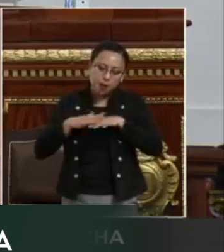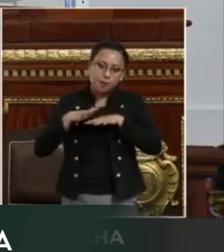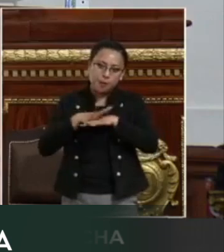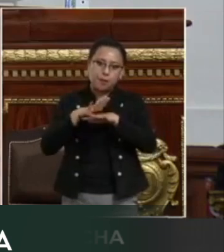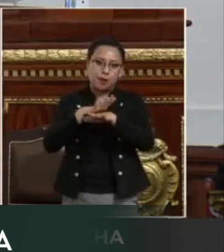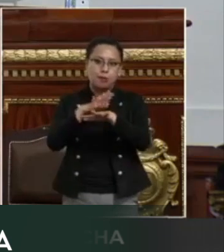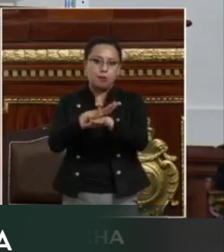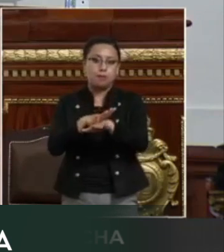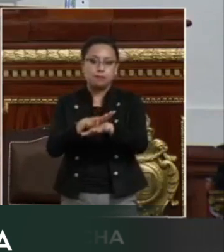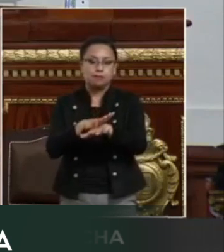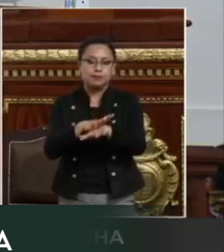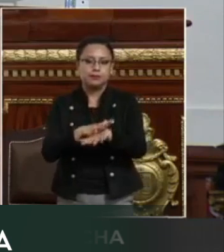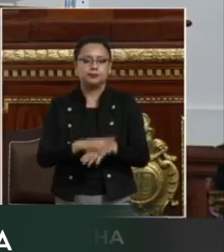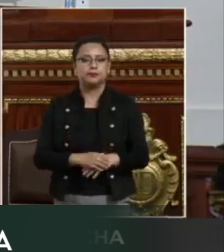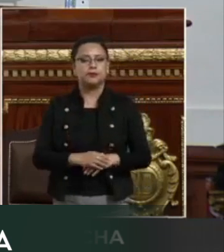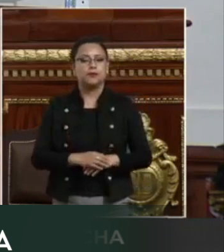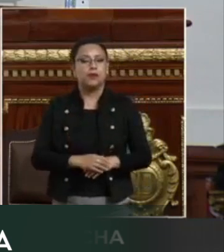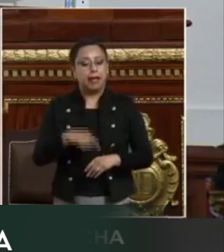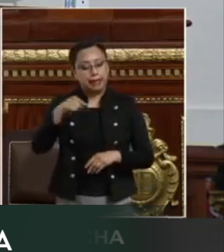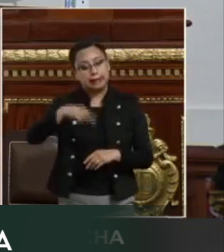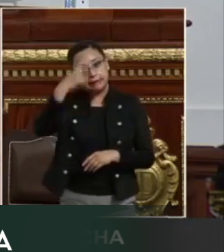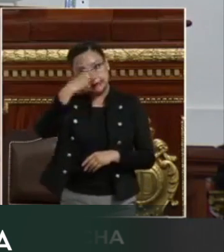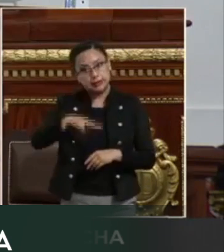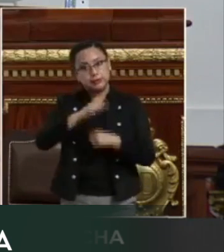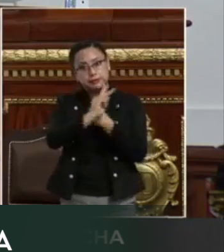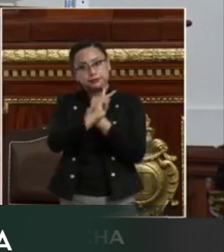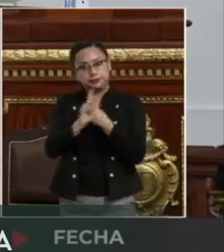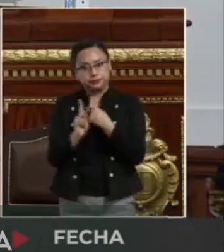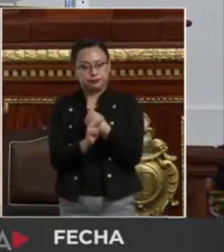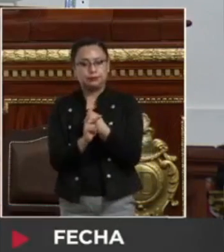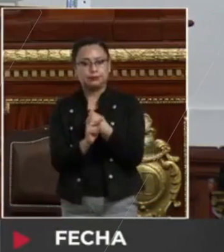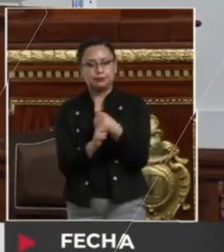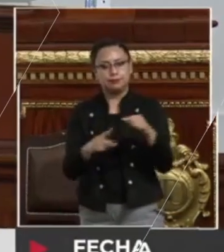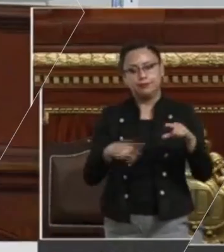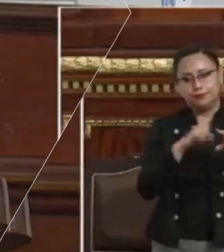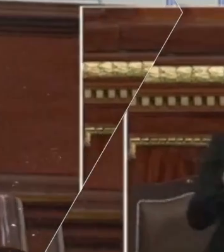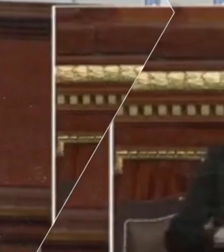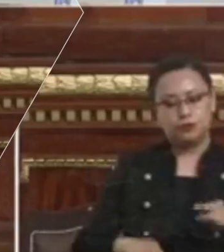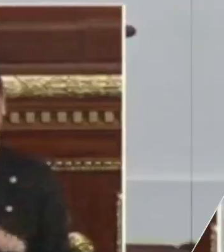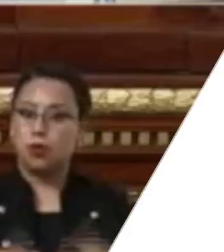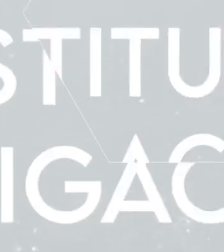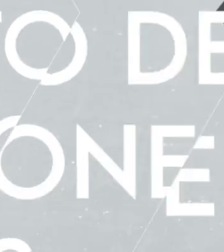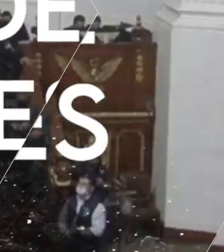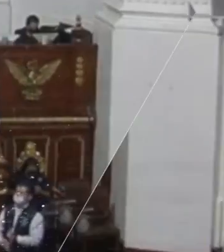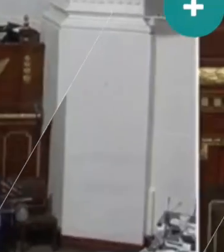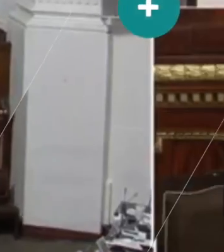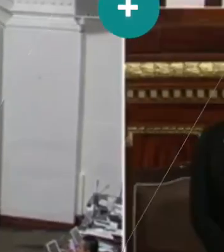asistencia jurídica y acompañamiento de trabajo social cuando lo requieran.